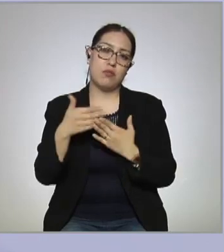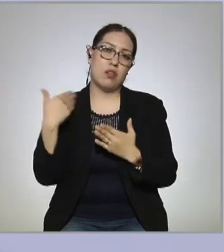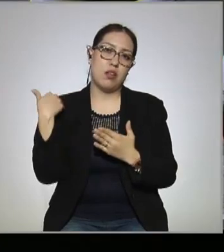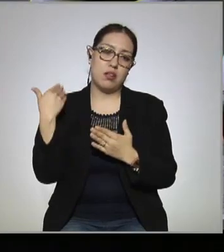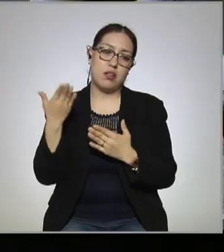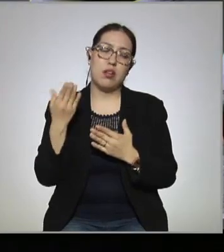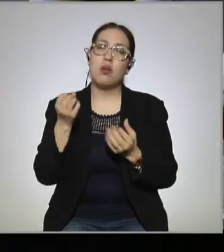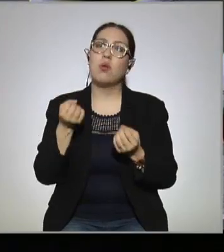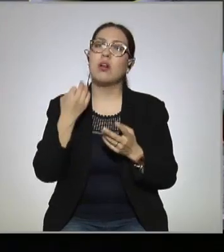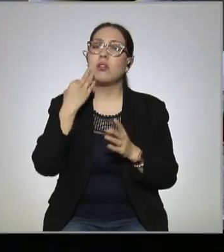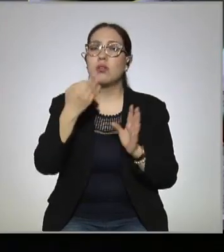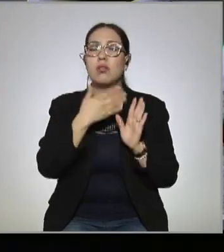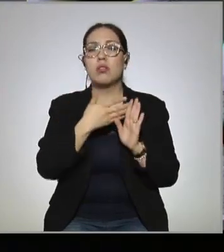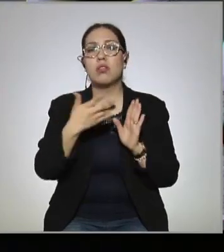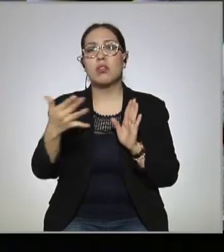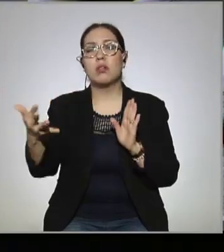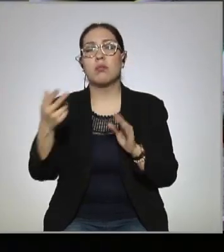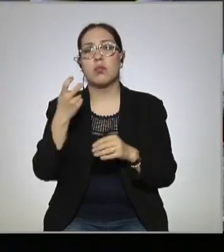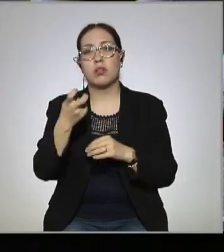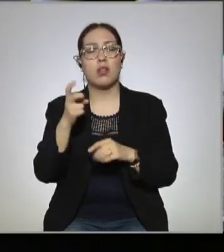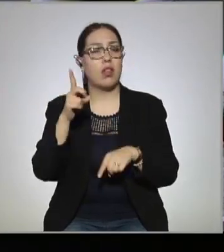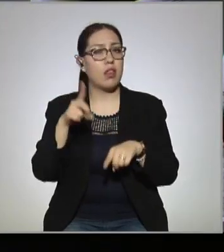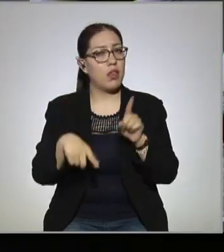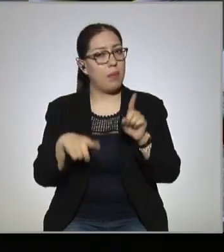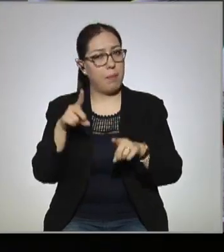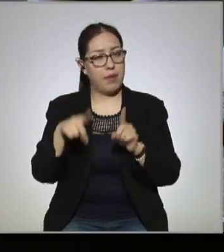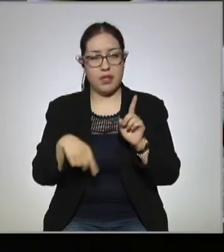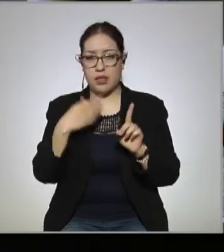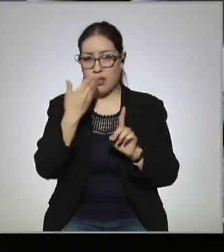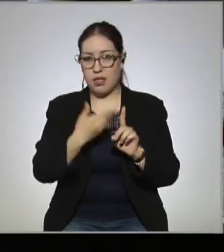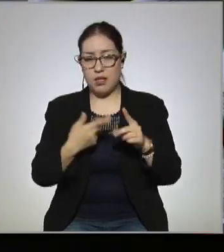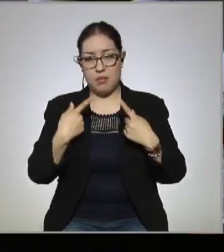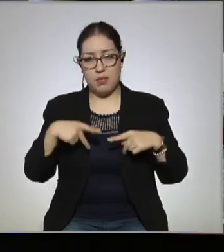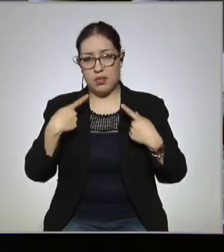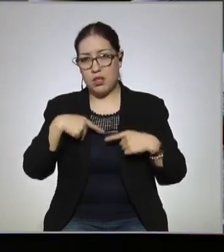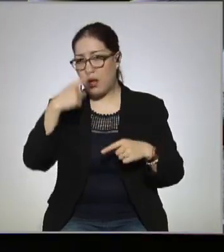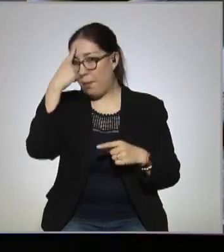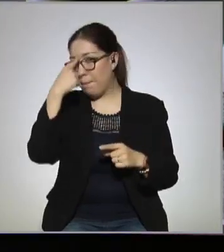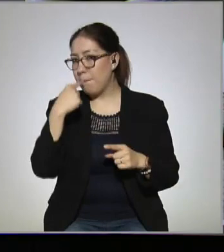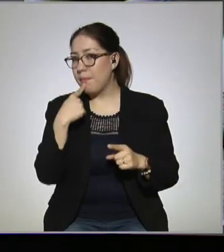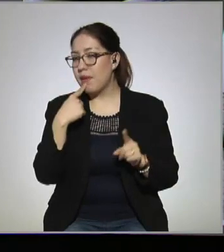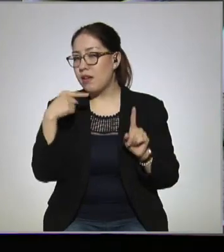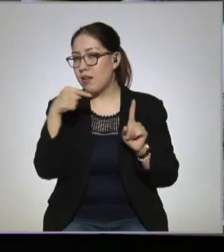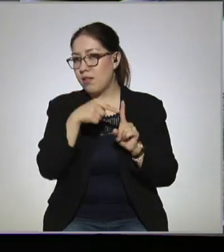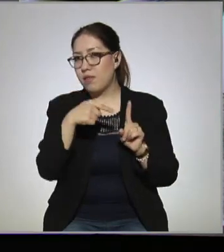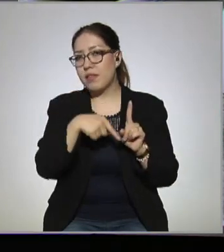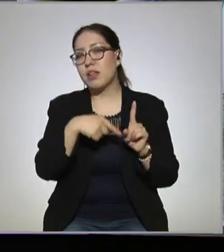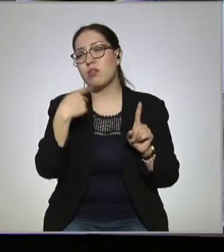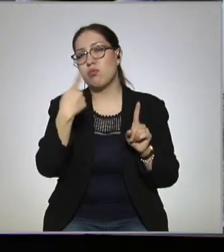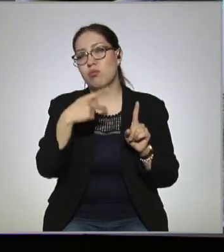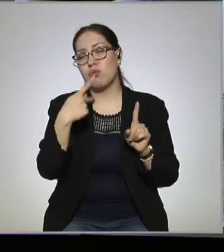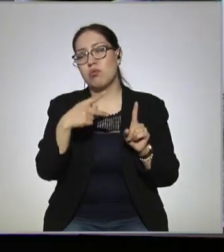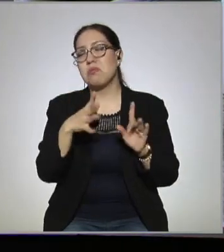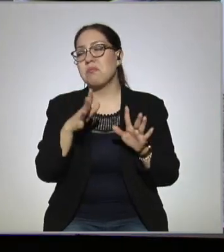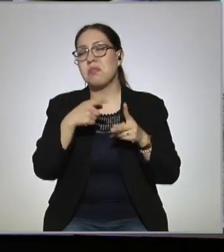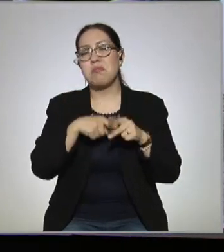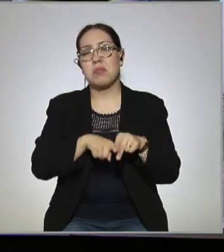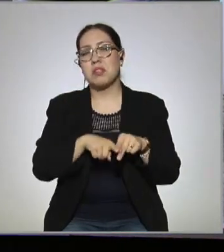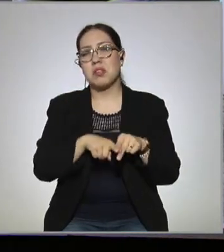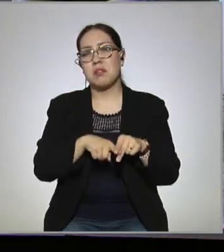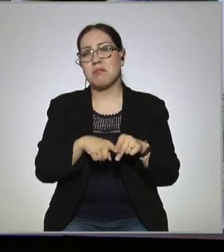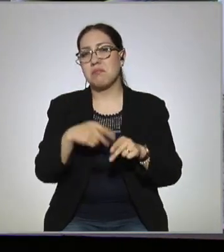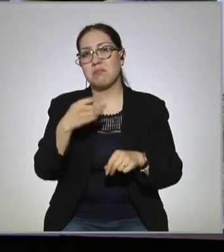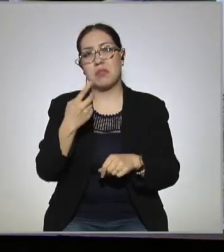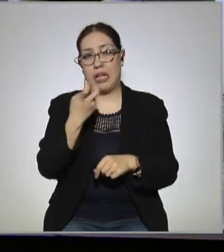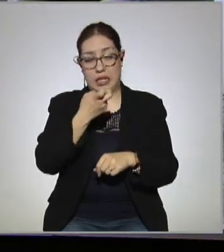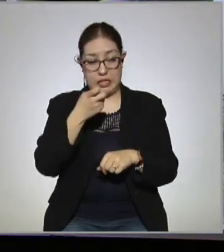tiempo de rehabilitación después de una cirugía? Todo depende del perfil con el cual operamos a nuestro paciente. Hay gente que va a empezar en teoría empezar a moverse desde la tarde